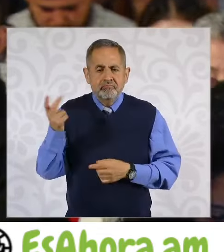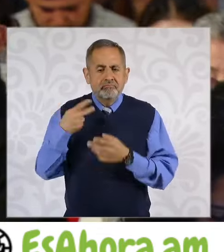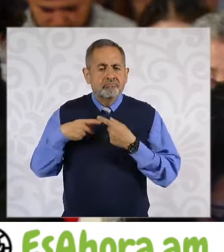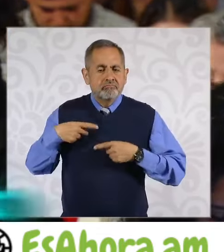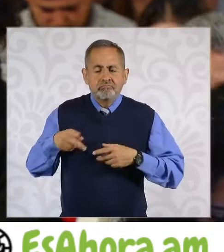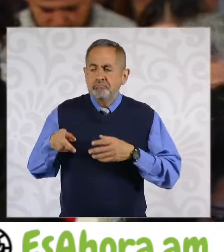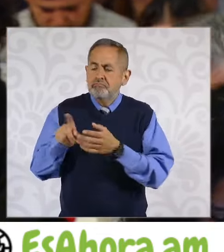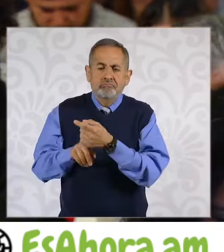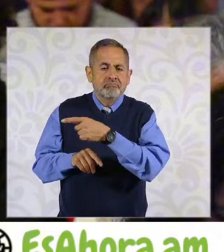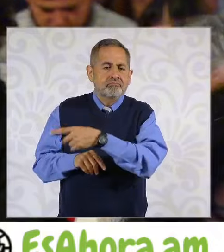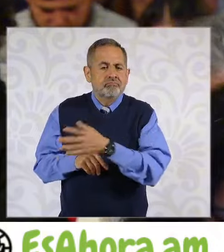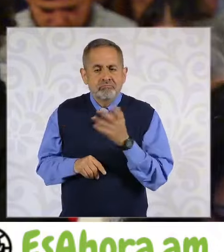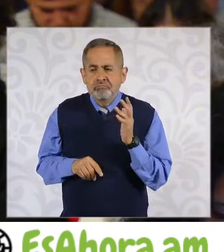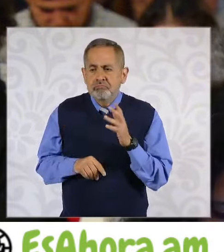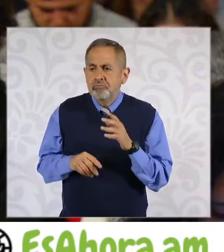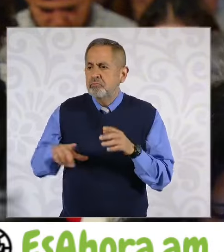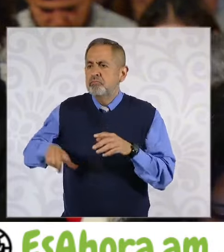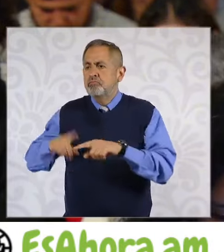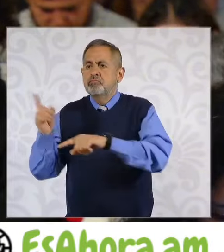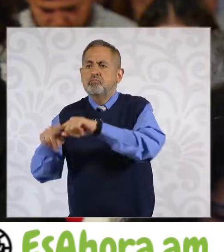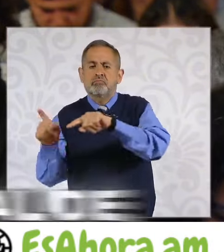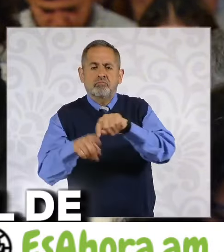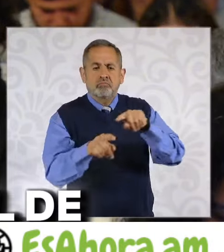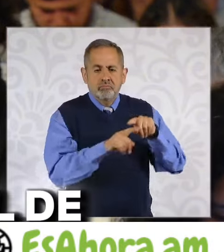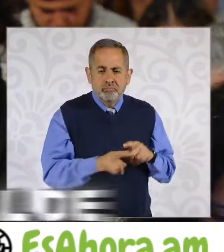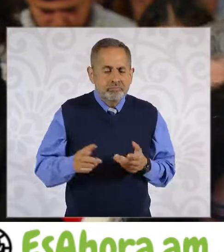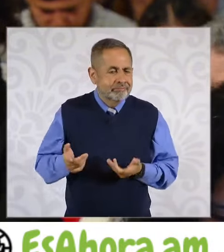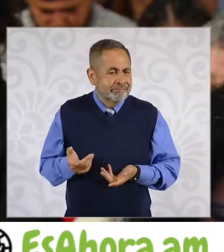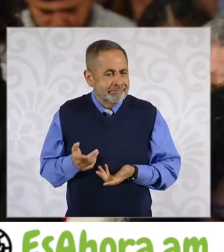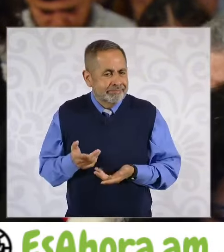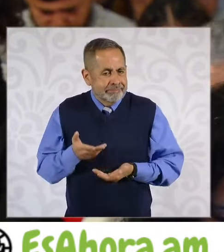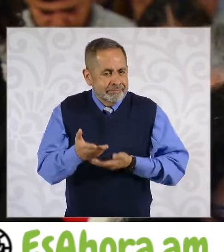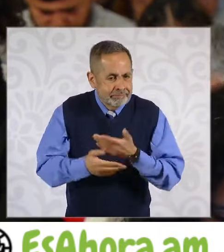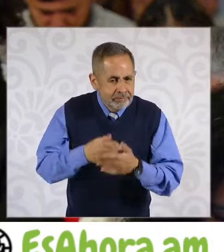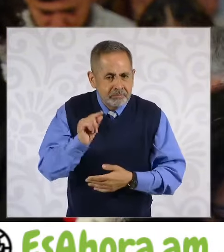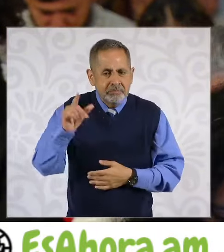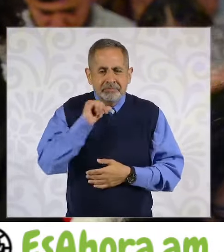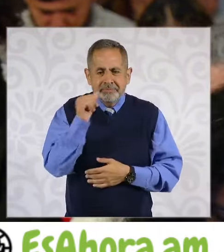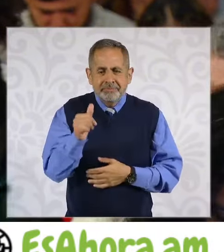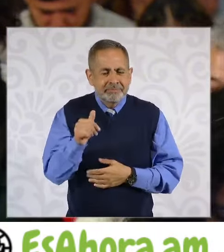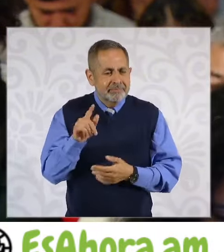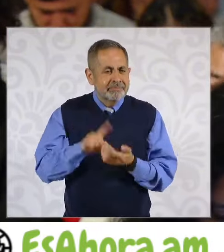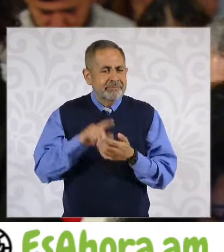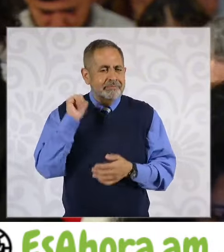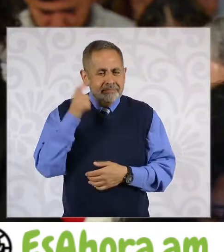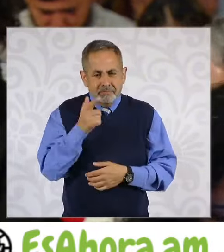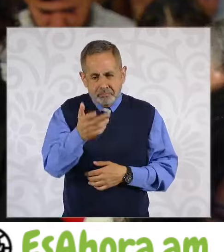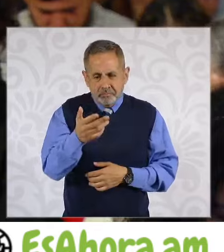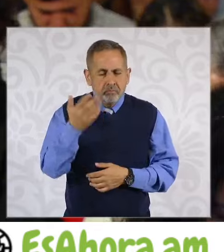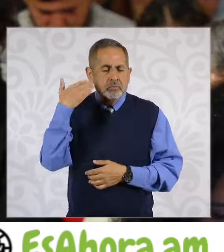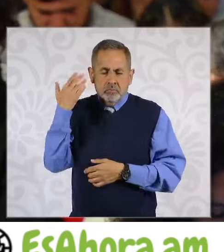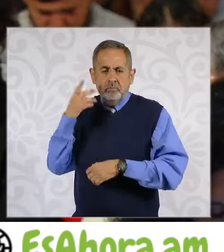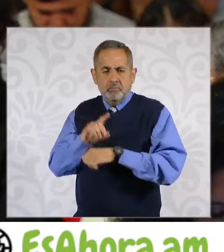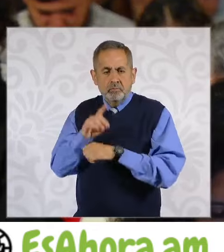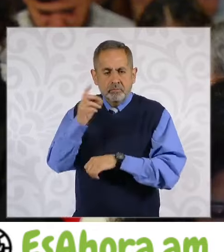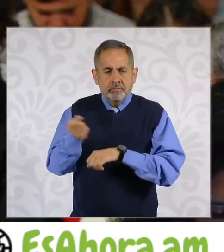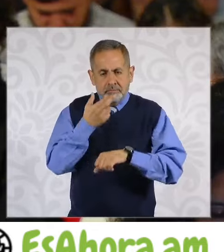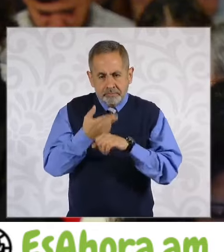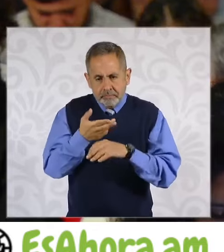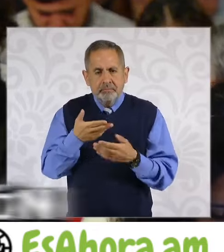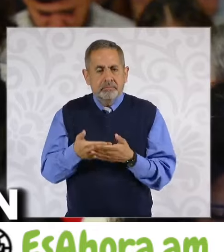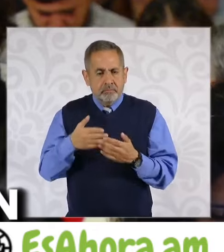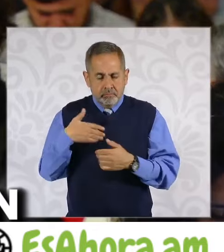sacar a la gente del gobierno sin que les aplique la ley de servicio profesional de carrera. No sé si la vez que estuvo aquí la secretaria, de ahora